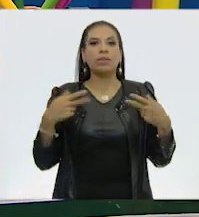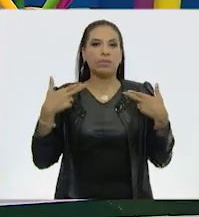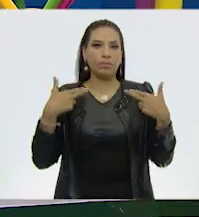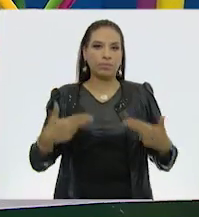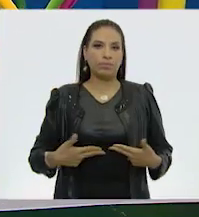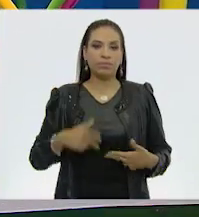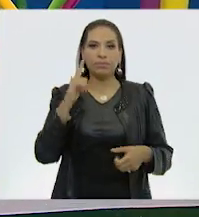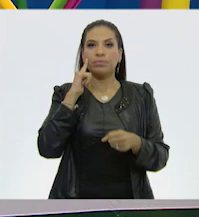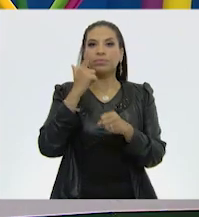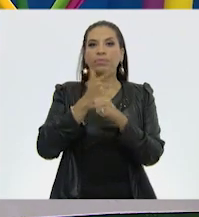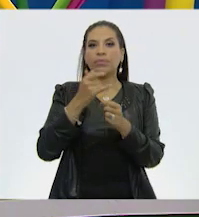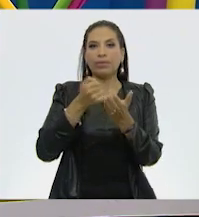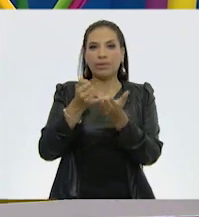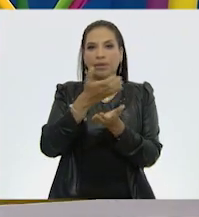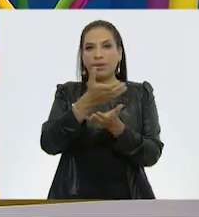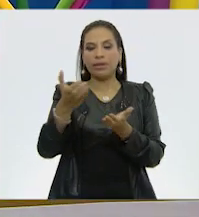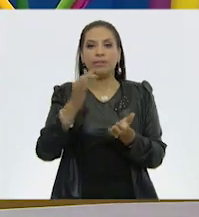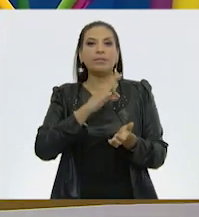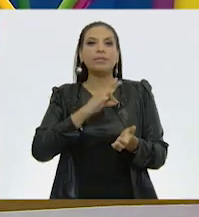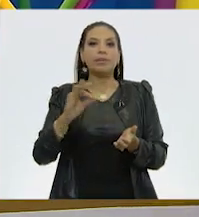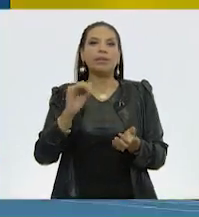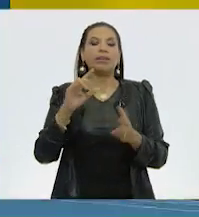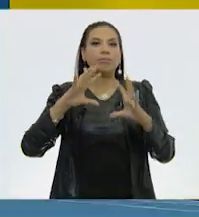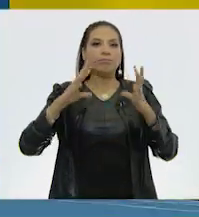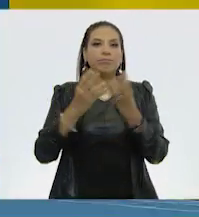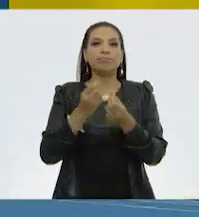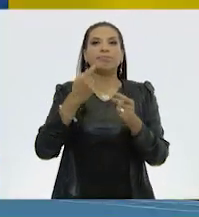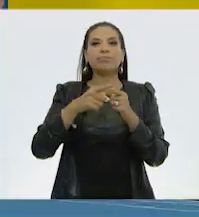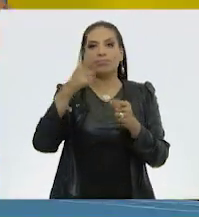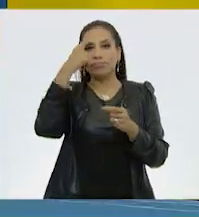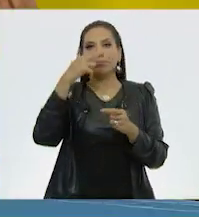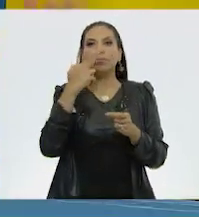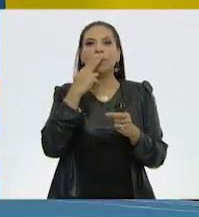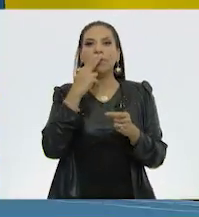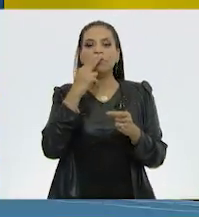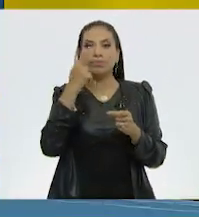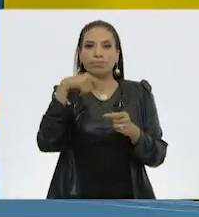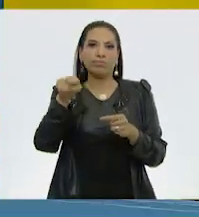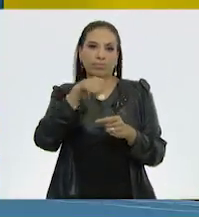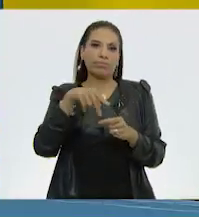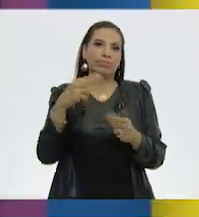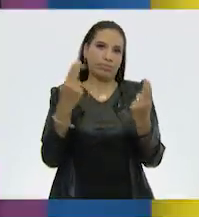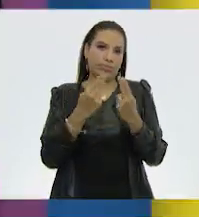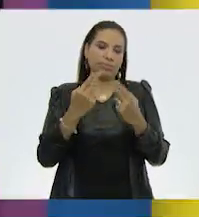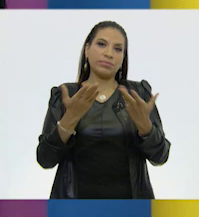que descubrieron en la agricultura la posibilidad de acumular un bien para satisfacer una necesidad.